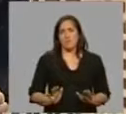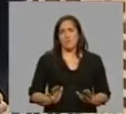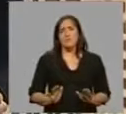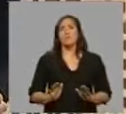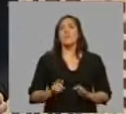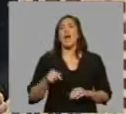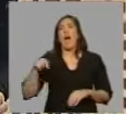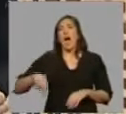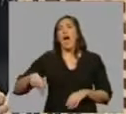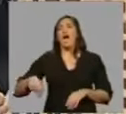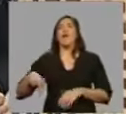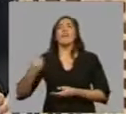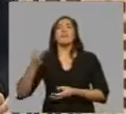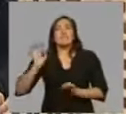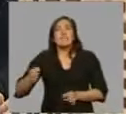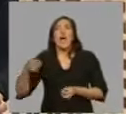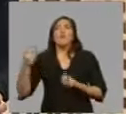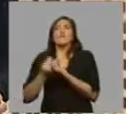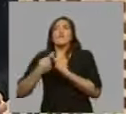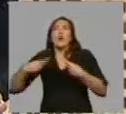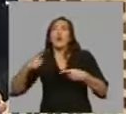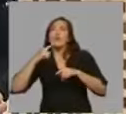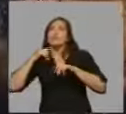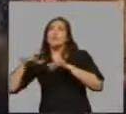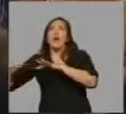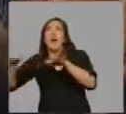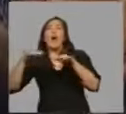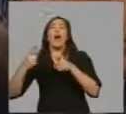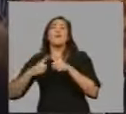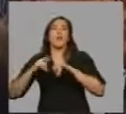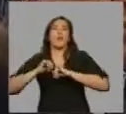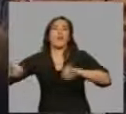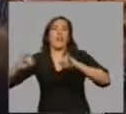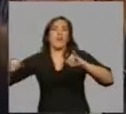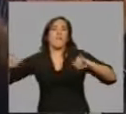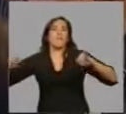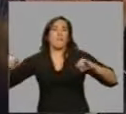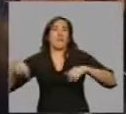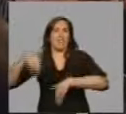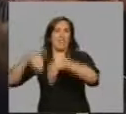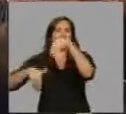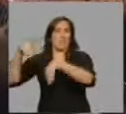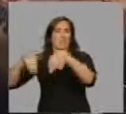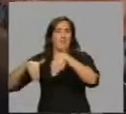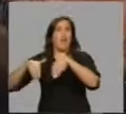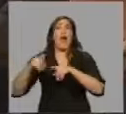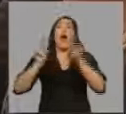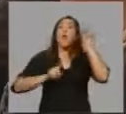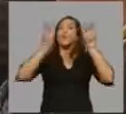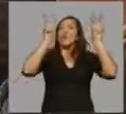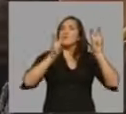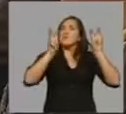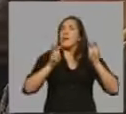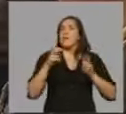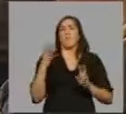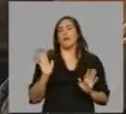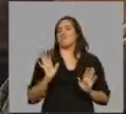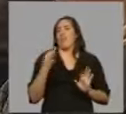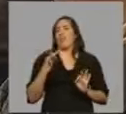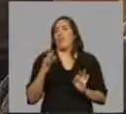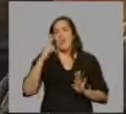de esta campaña electoral, pero yo creo que hay cosas que hay que dejar de lado en una campaña electoral. El otro día, cuando me